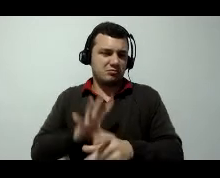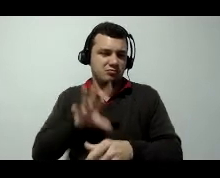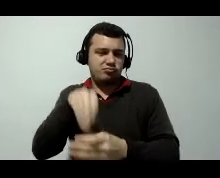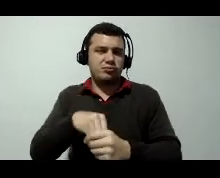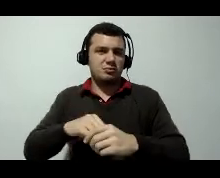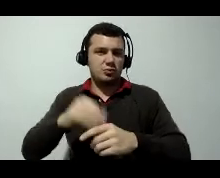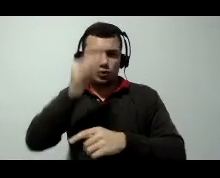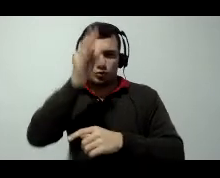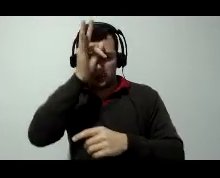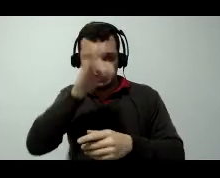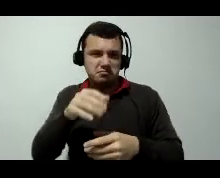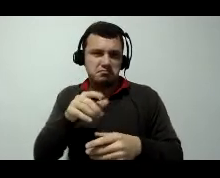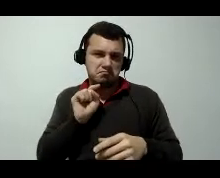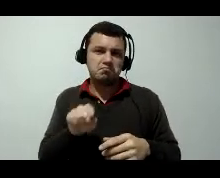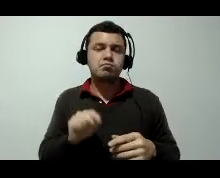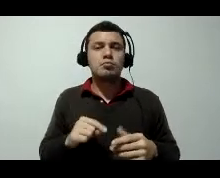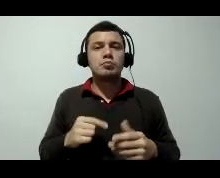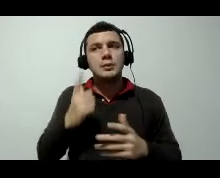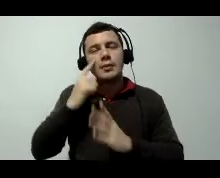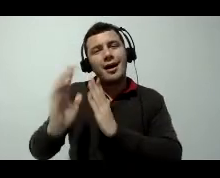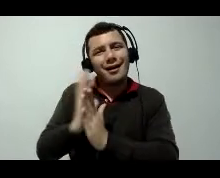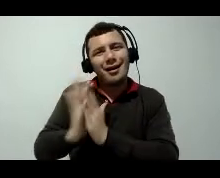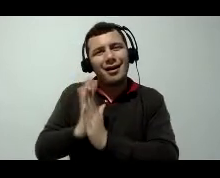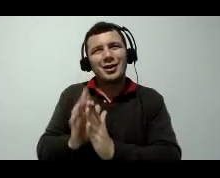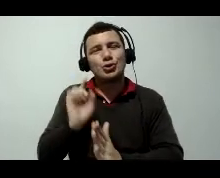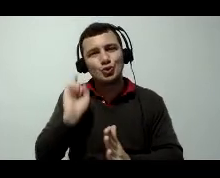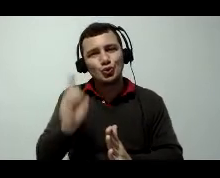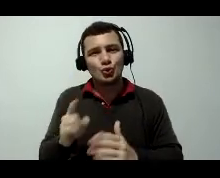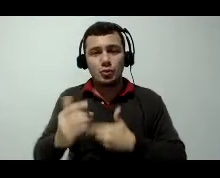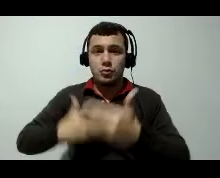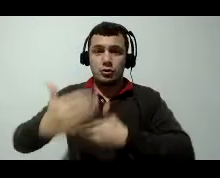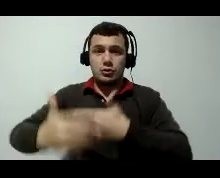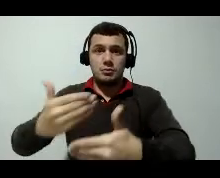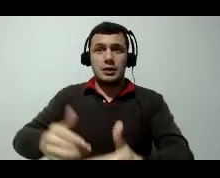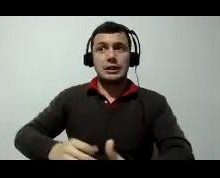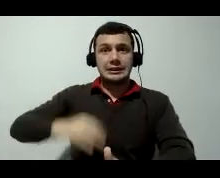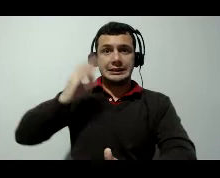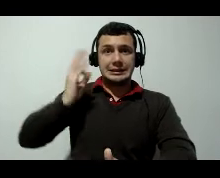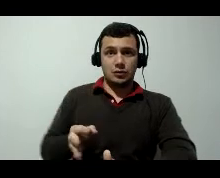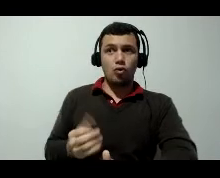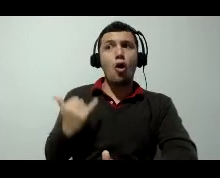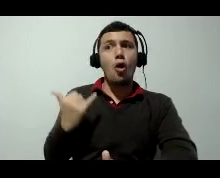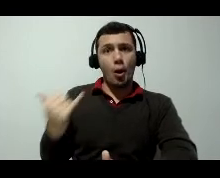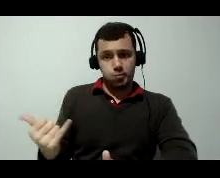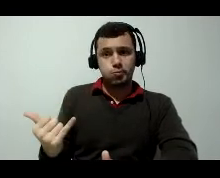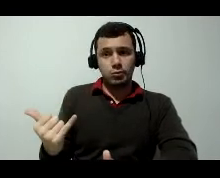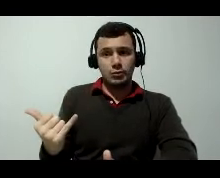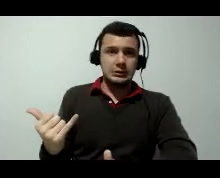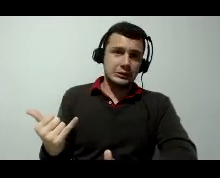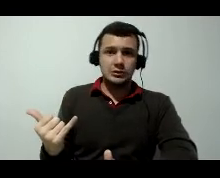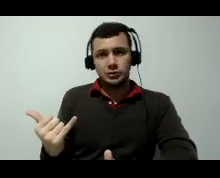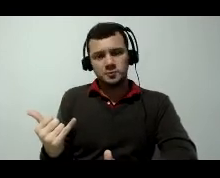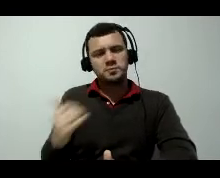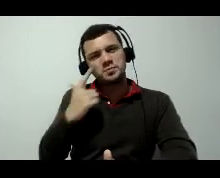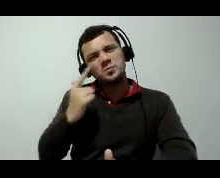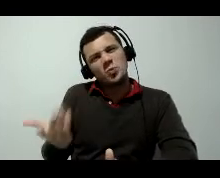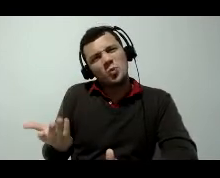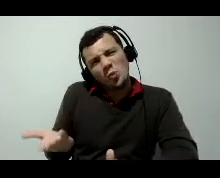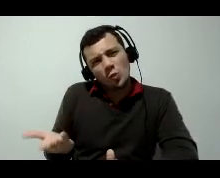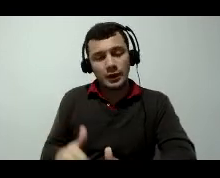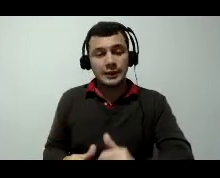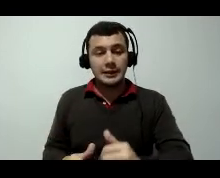les aclare si alguno de estos procedimientos se realizan en sus instalaciones. ¿Cuáles son? Entonces son